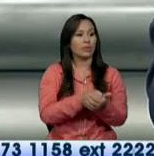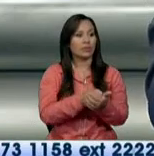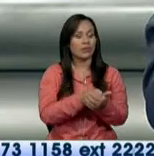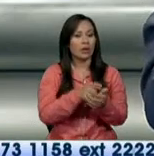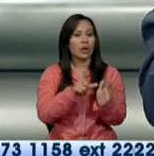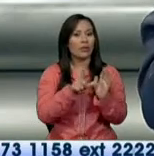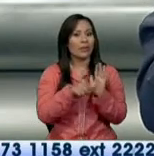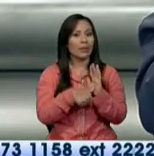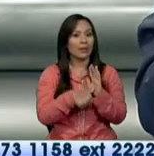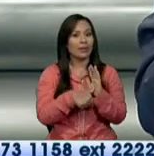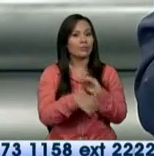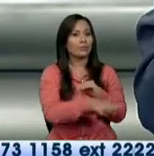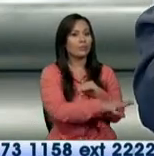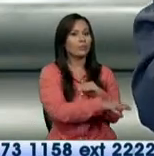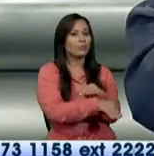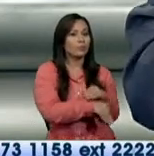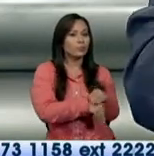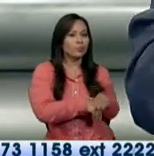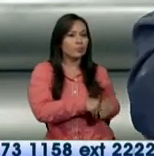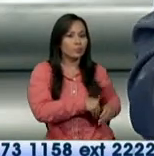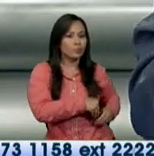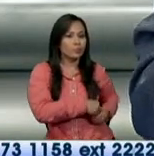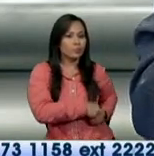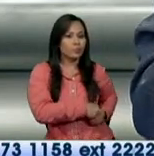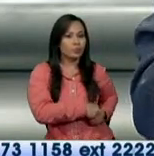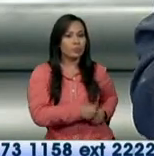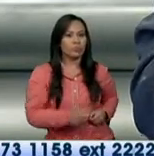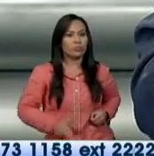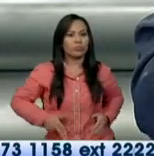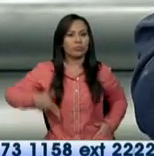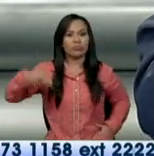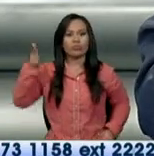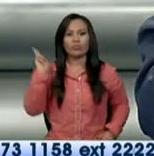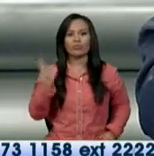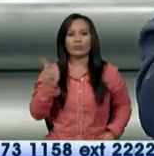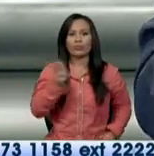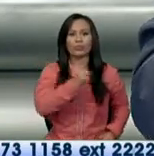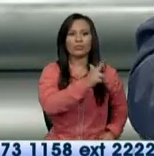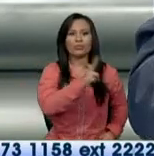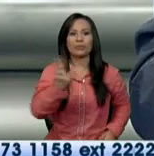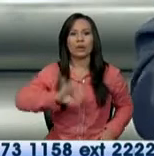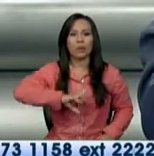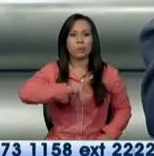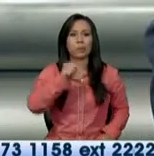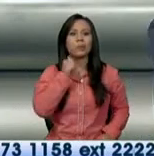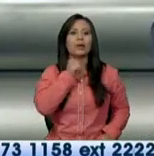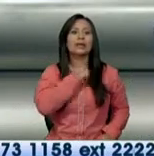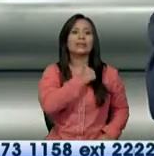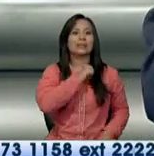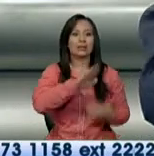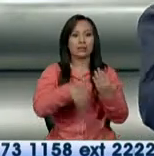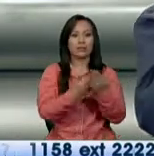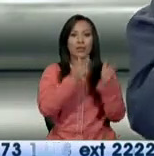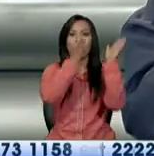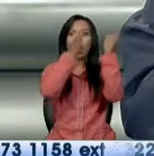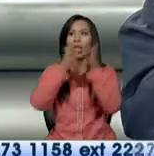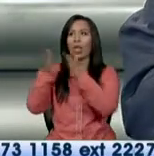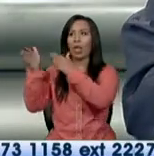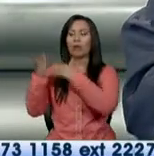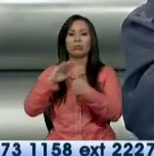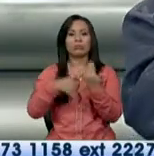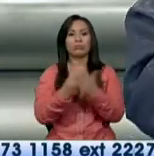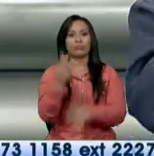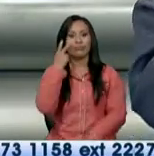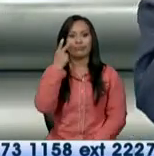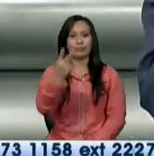ello, procedieron a sacar sus armas y a asaltar tanto las cosas del local como de quienes estaban ahí.